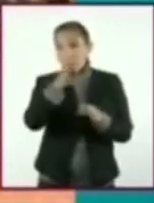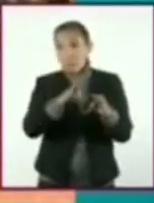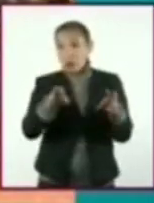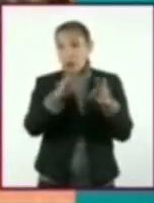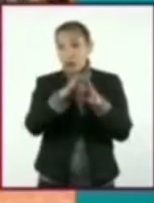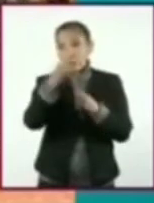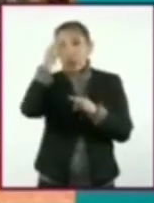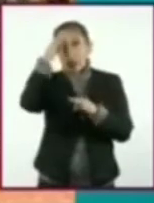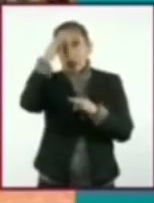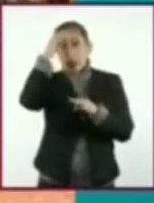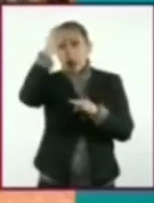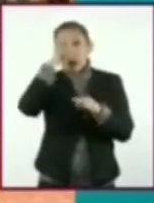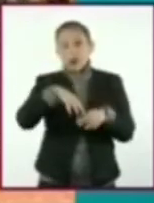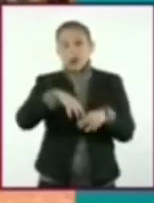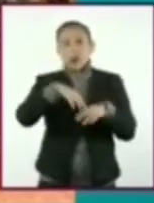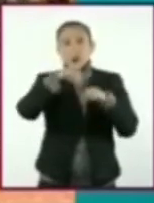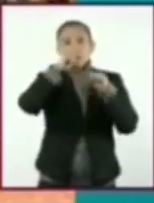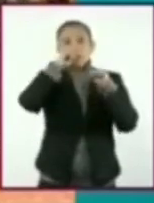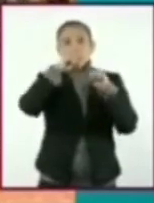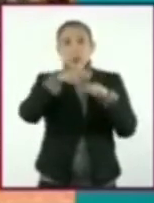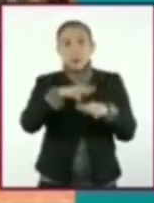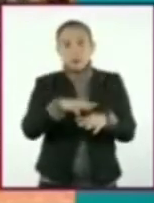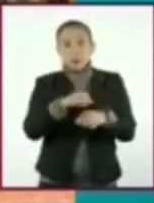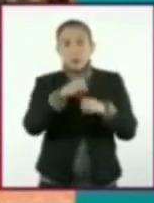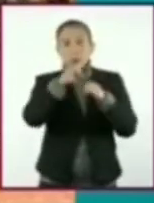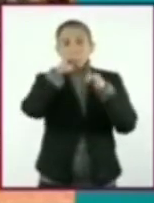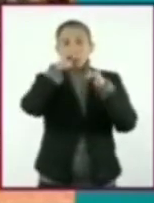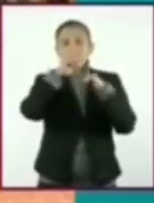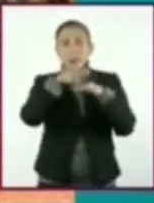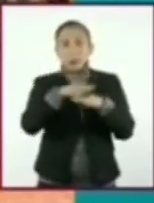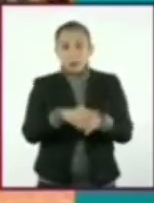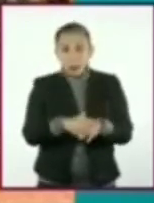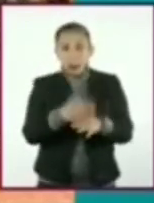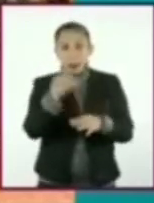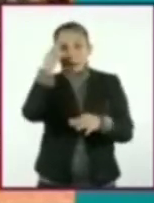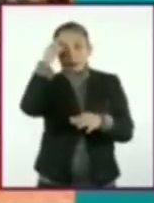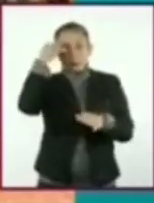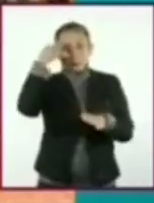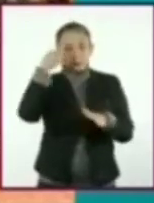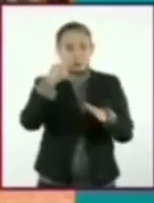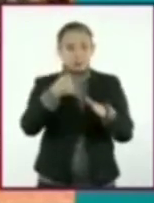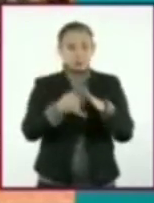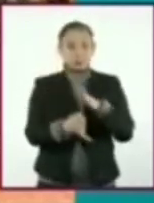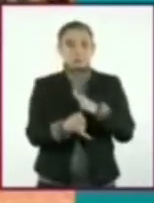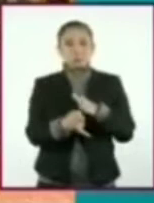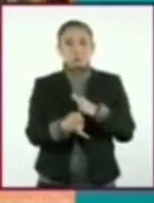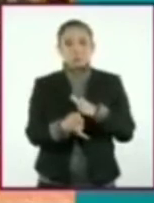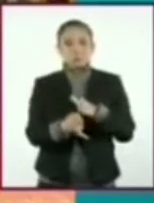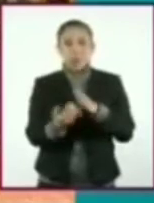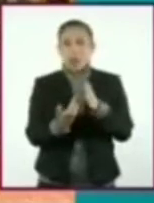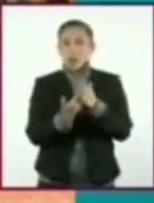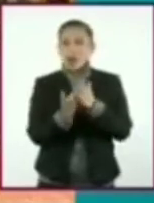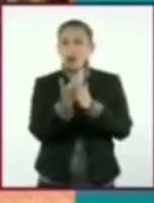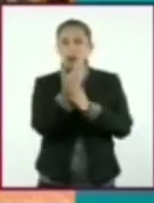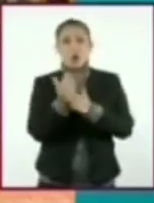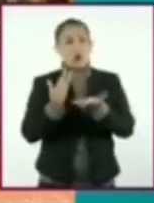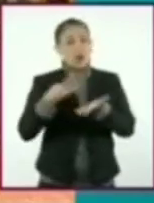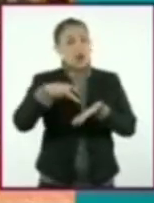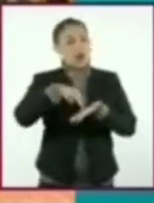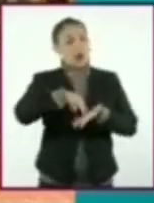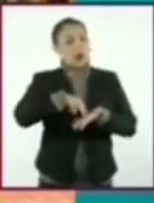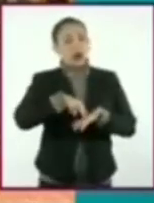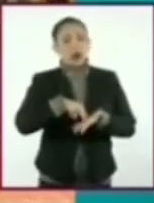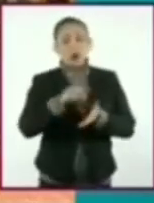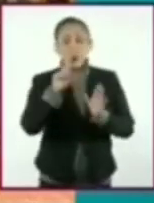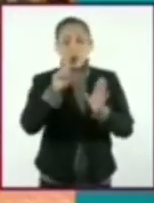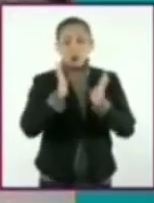importante acordarse de respirar, de inhalar, de exhalar a conciencia. Desde la mañana desde que te levantas, te tomas